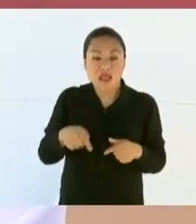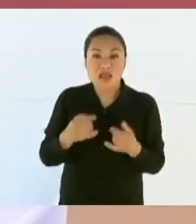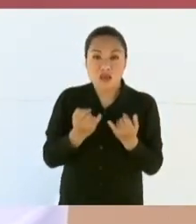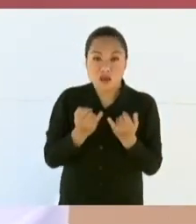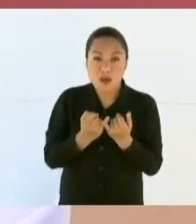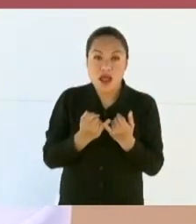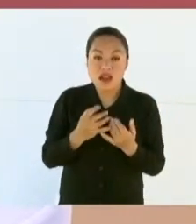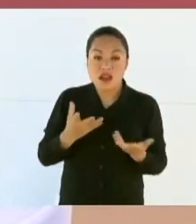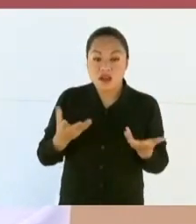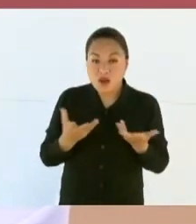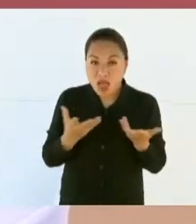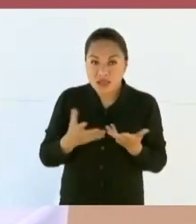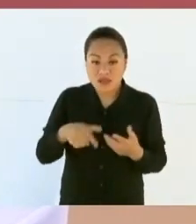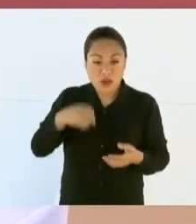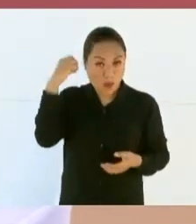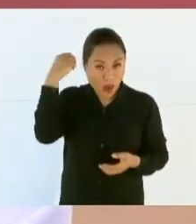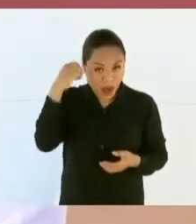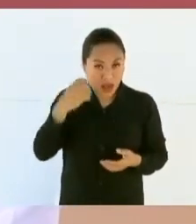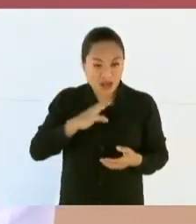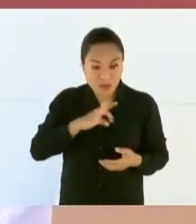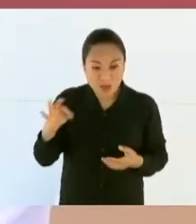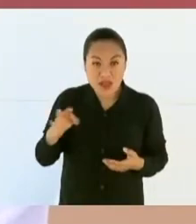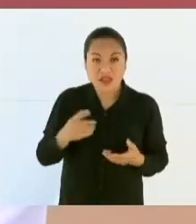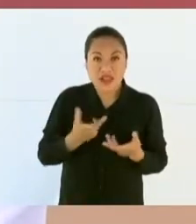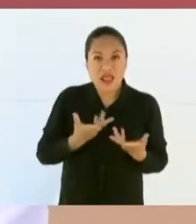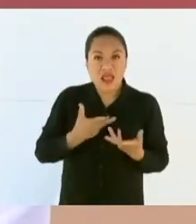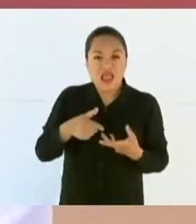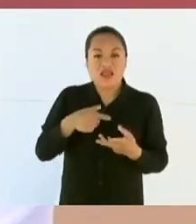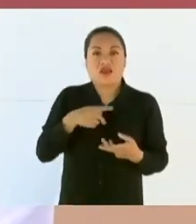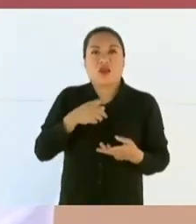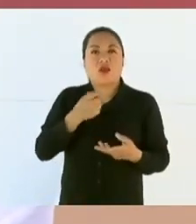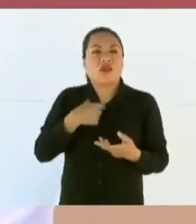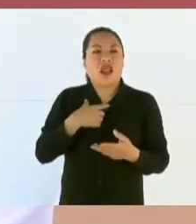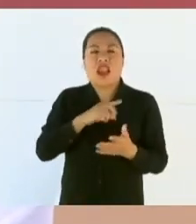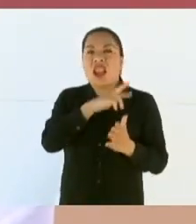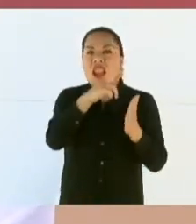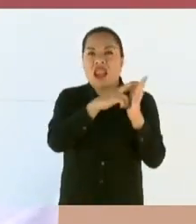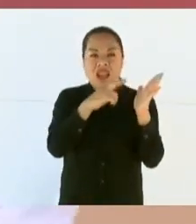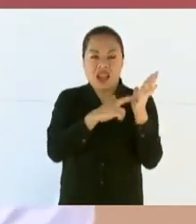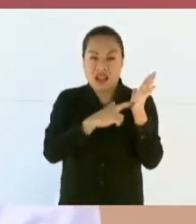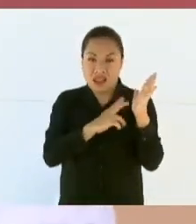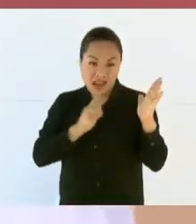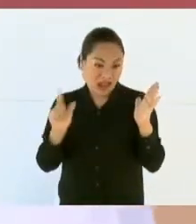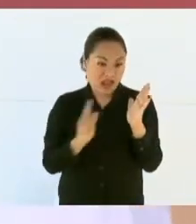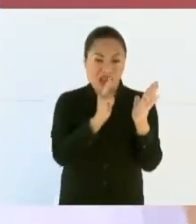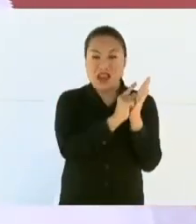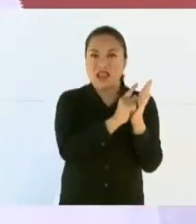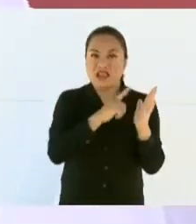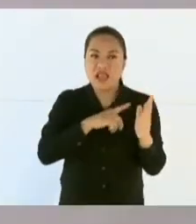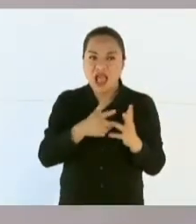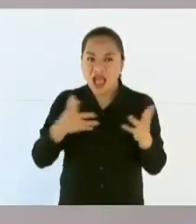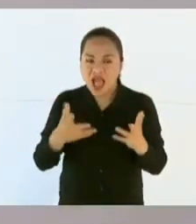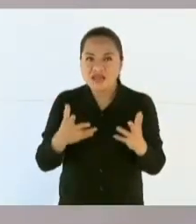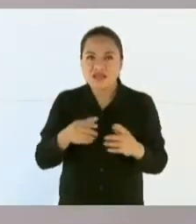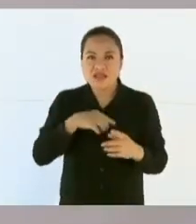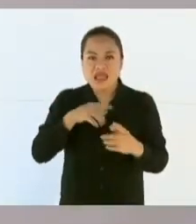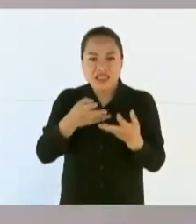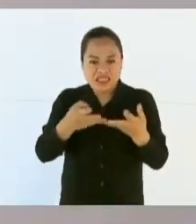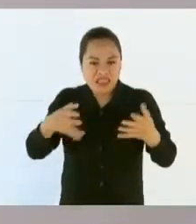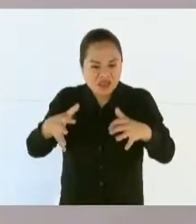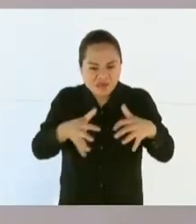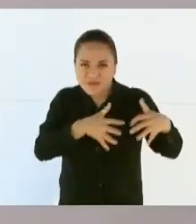en su tierra. Aquí no hubo esa reforma. Aquí se